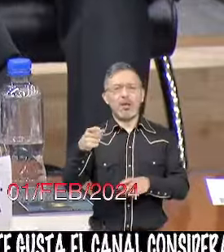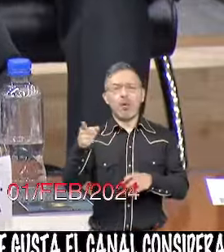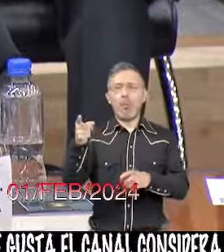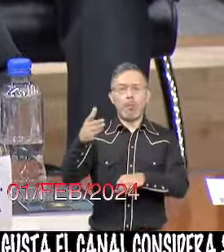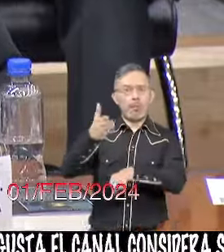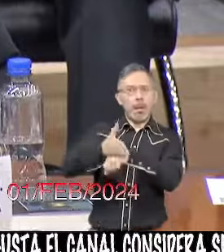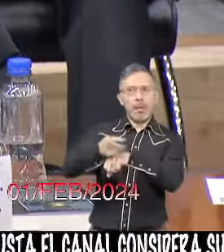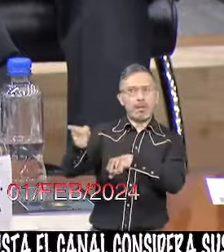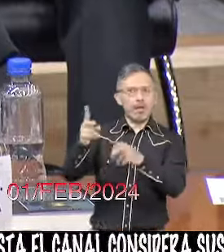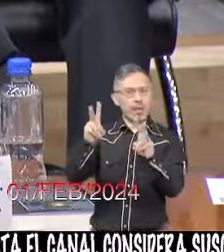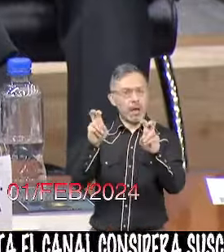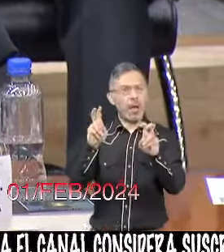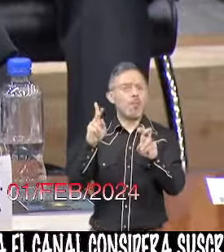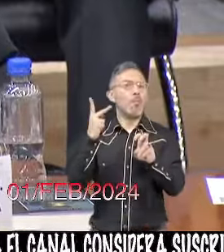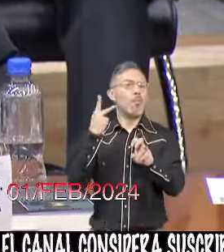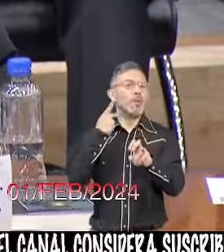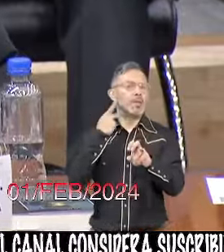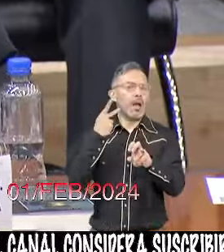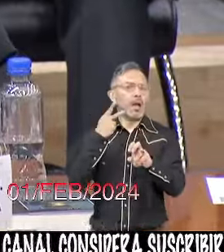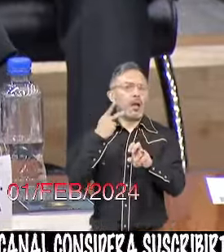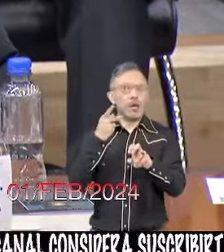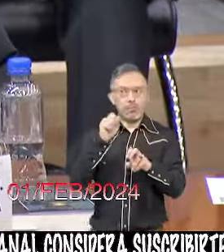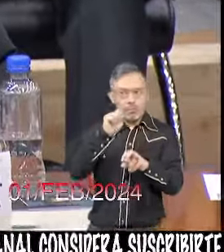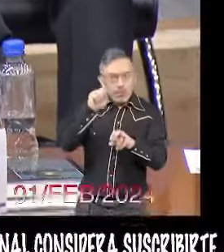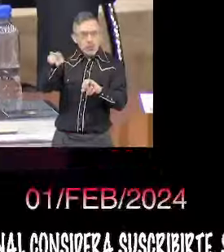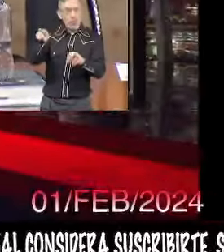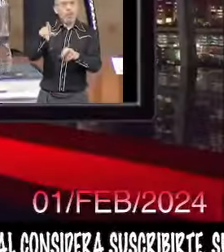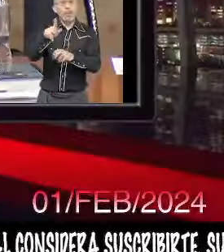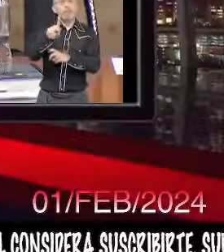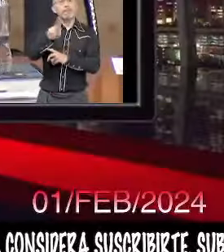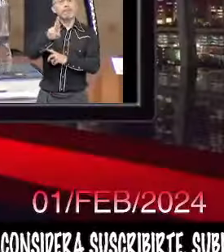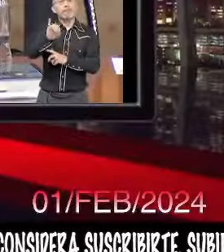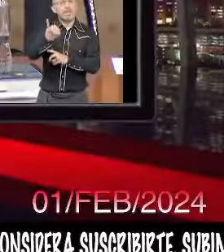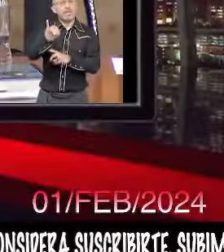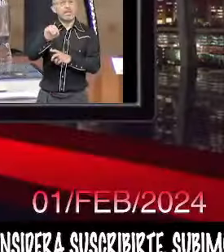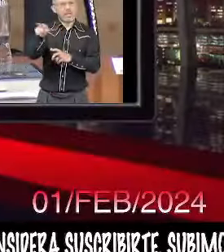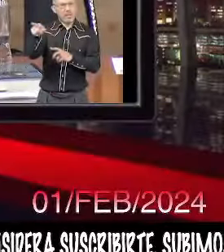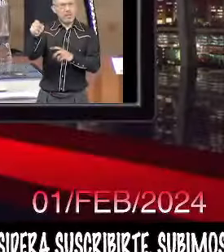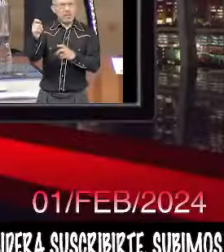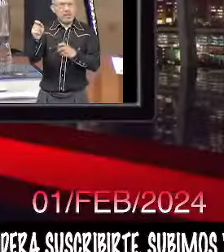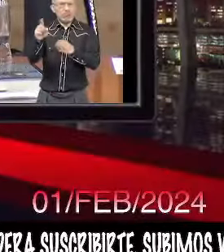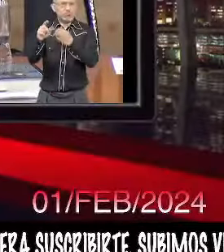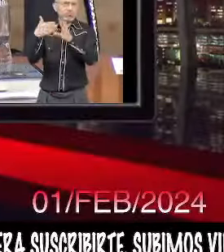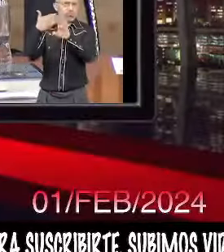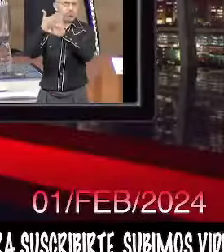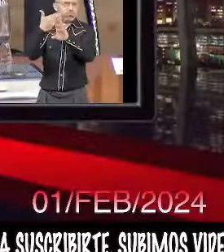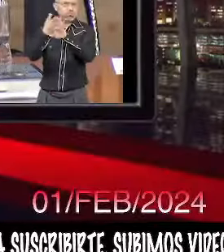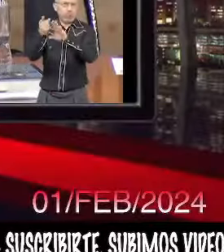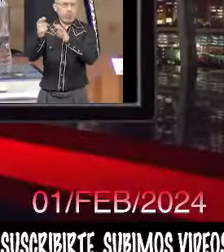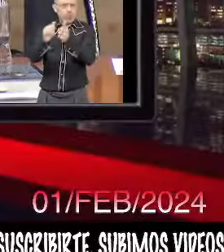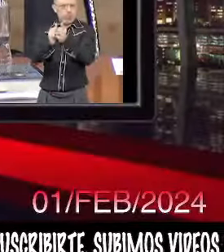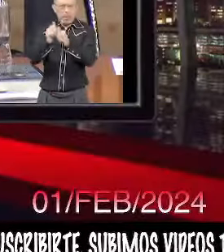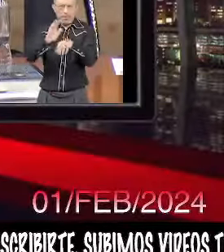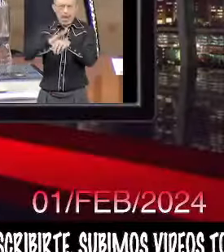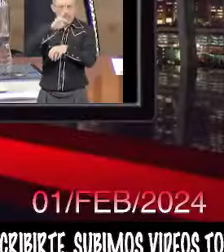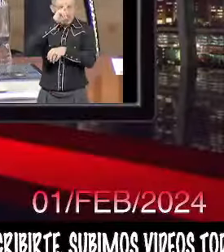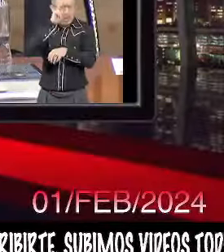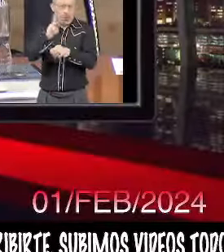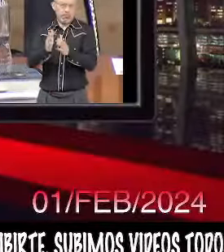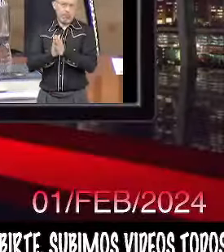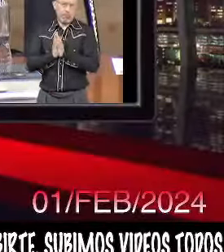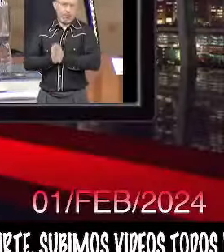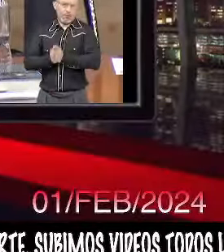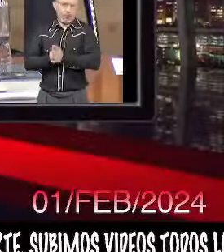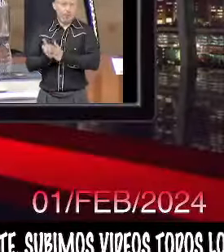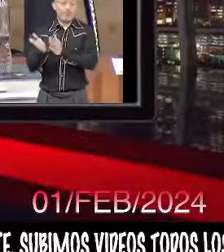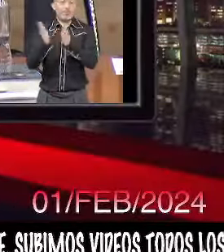de género y el violentador es el dirigente del Partido Revolucionario Institucional. Es el colmo de la perversidad. La gobernadora de Chihuahua,